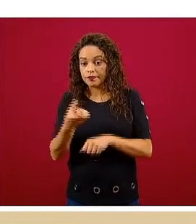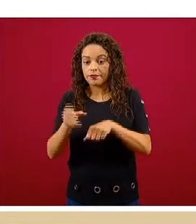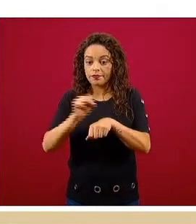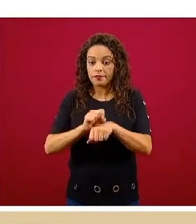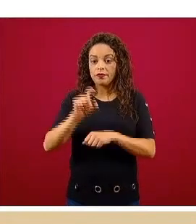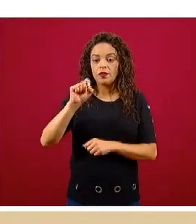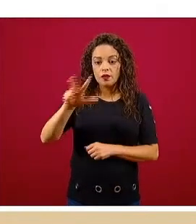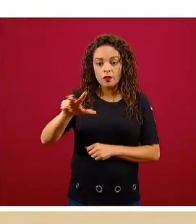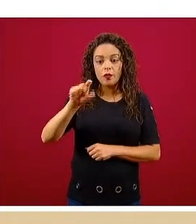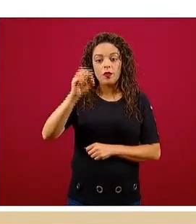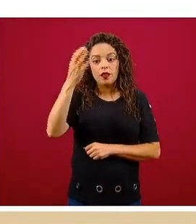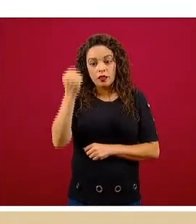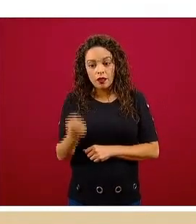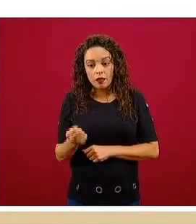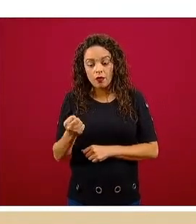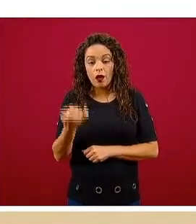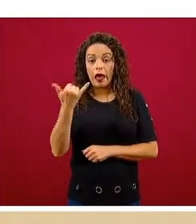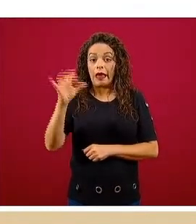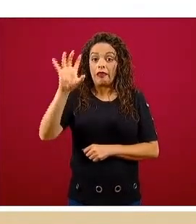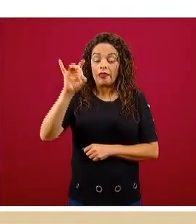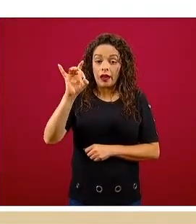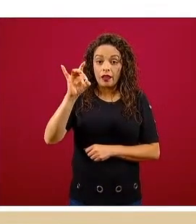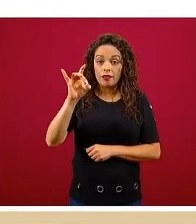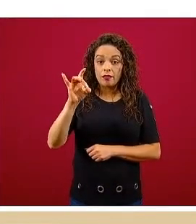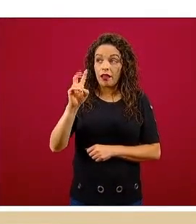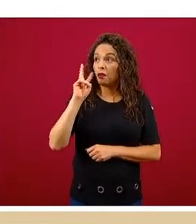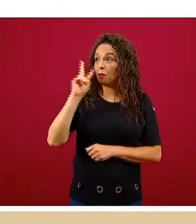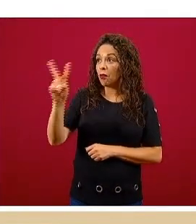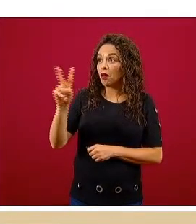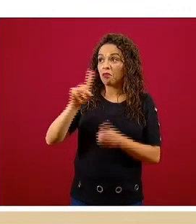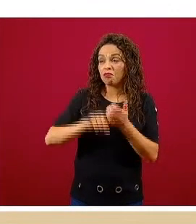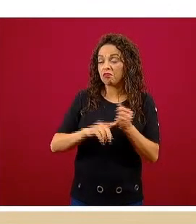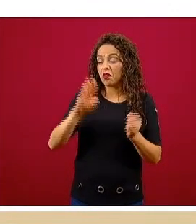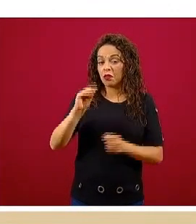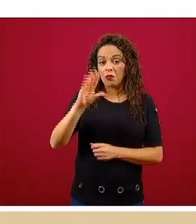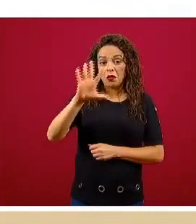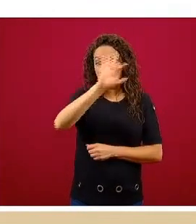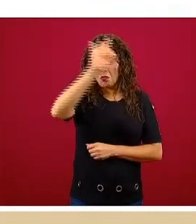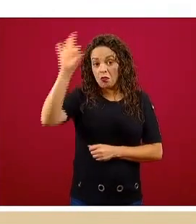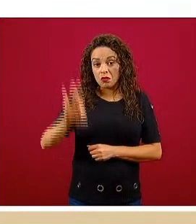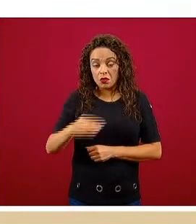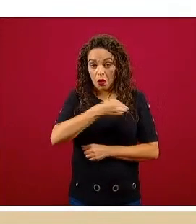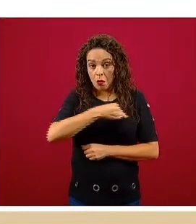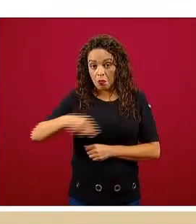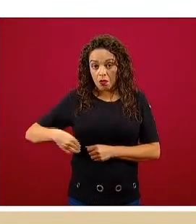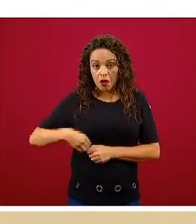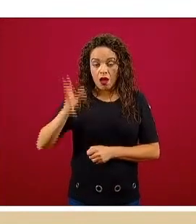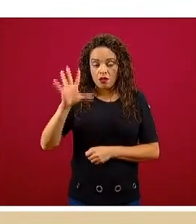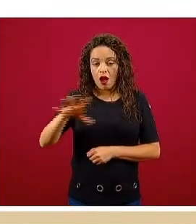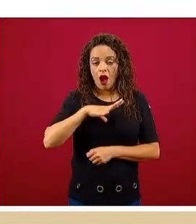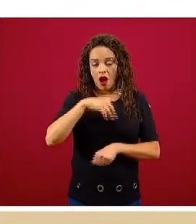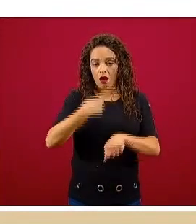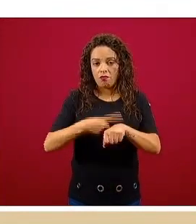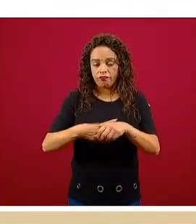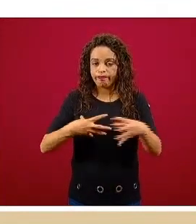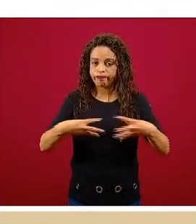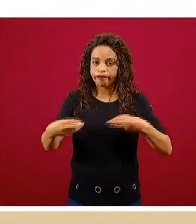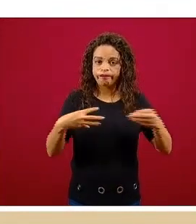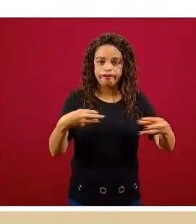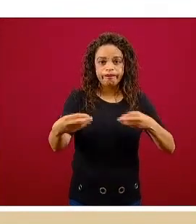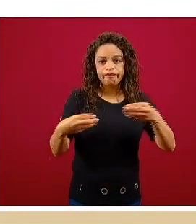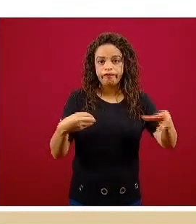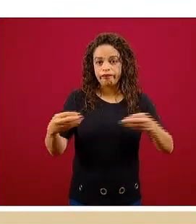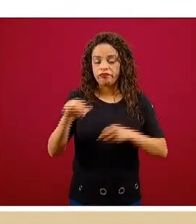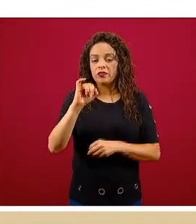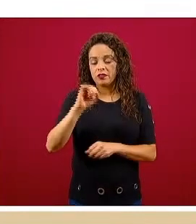29, semana 30, prácticamente el 95% de los municipios del Estado de México con